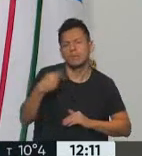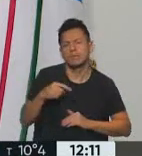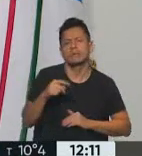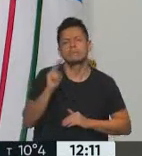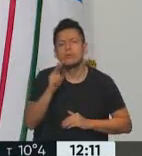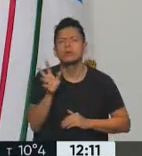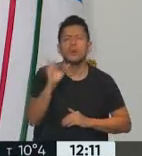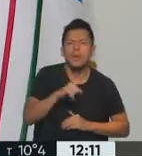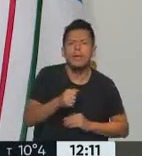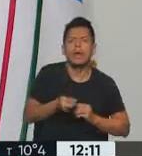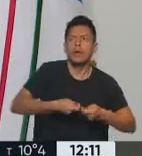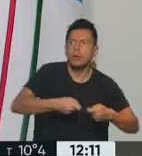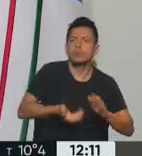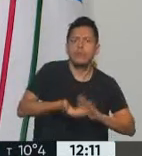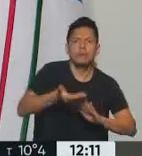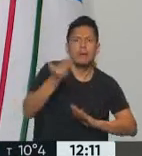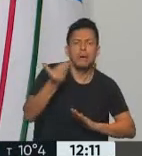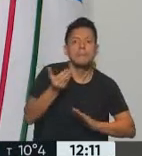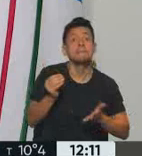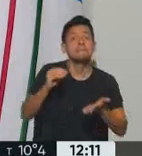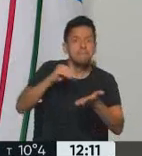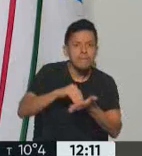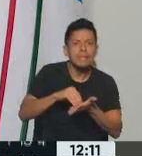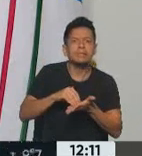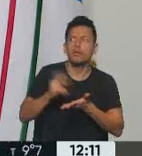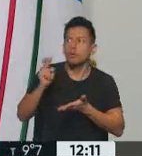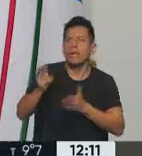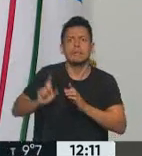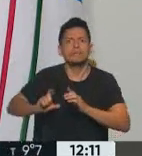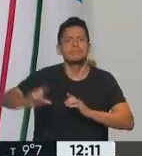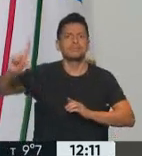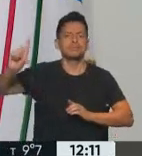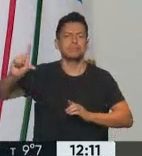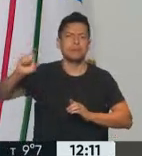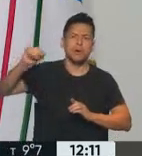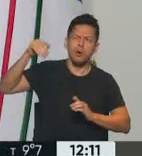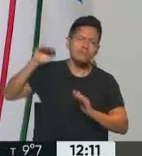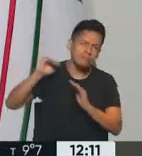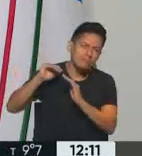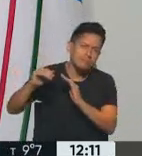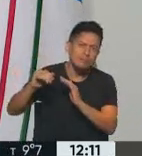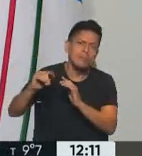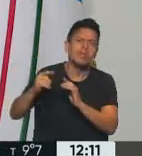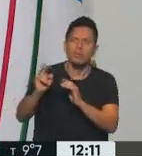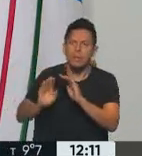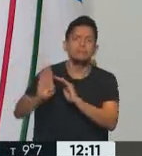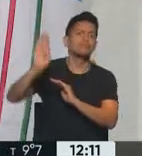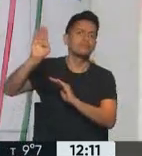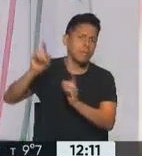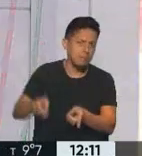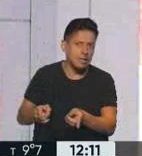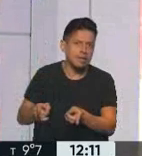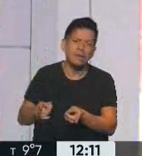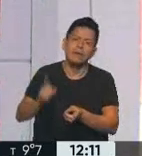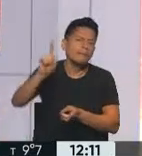costos aumentan, llevado a las variaciones que ha tenido el dólar, a pesar que ahora está un poco más estable, bueno, todo eso involucra de que había